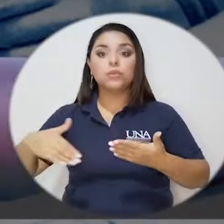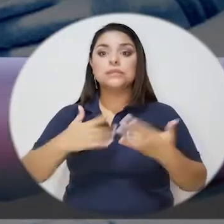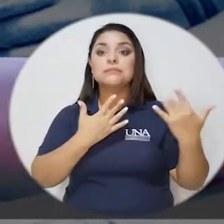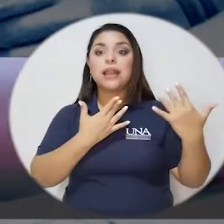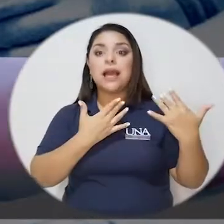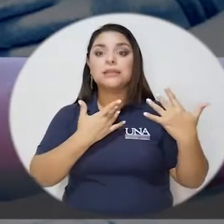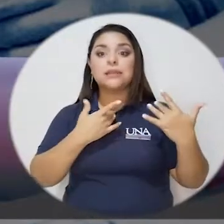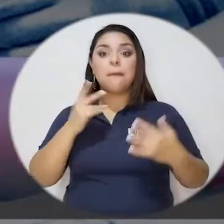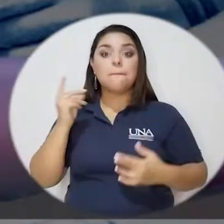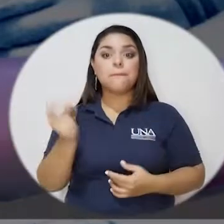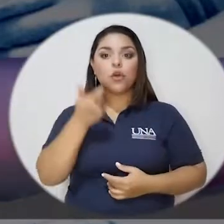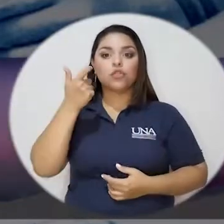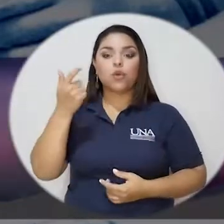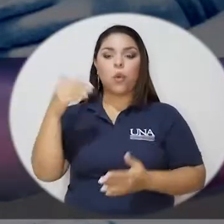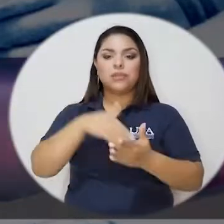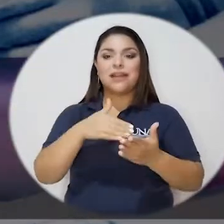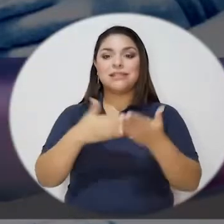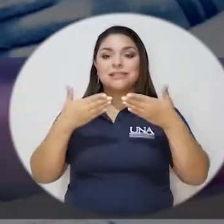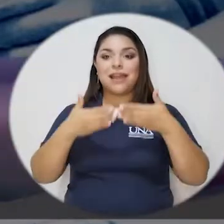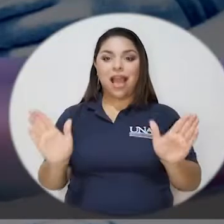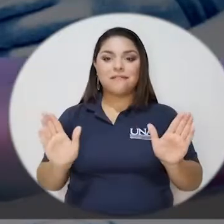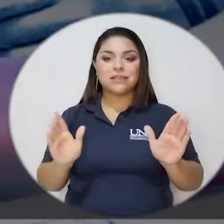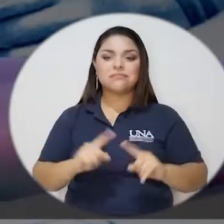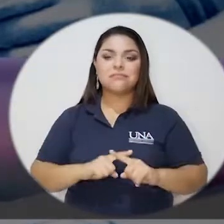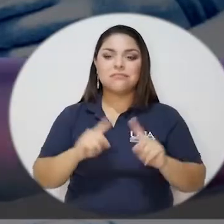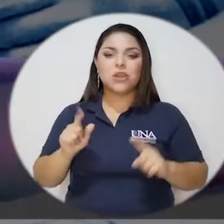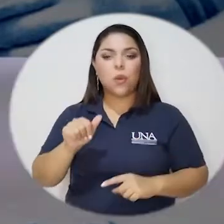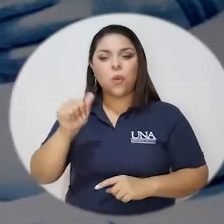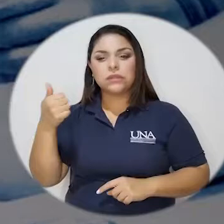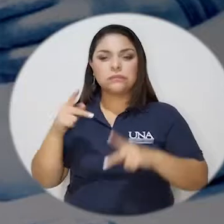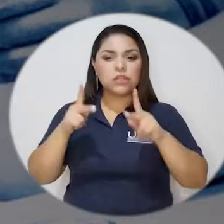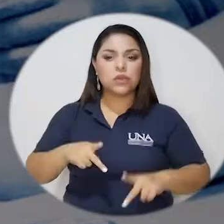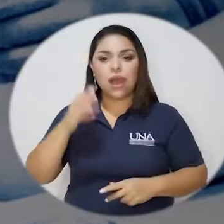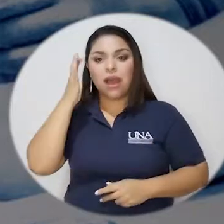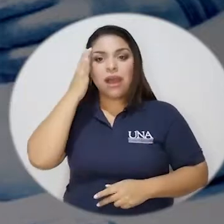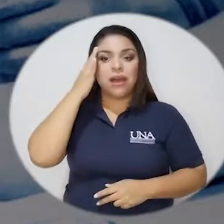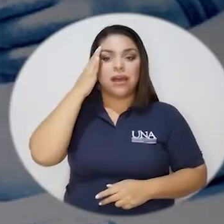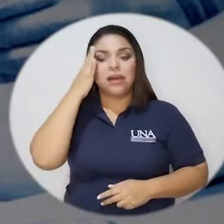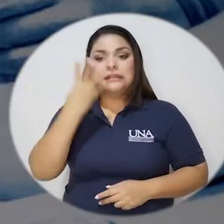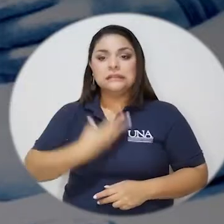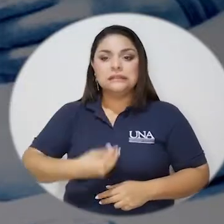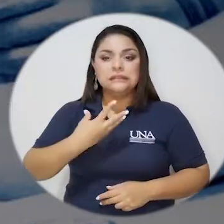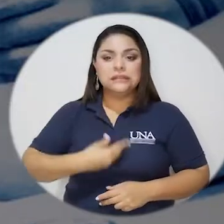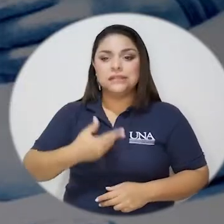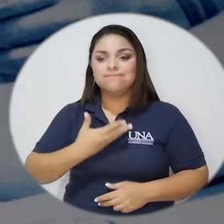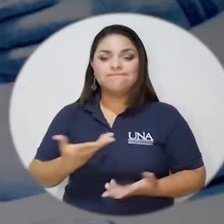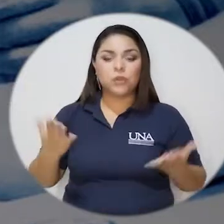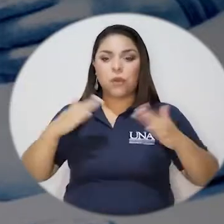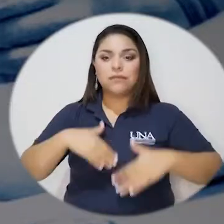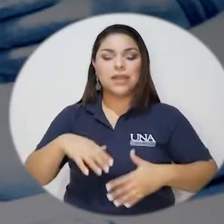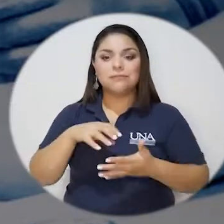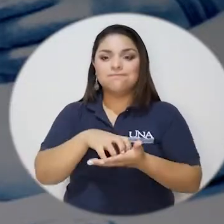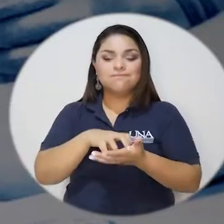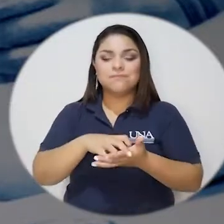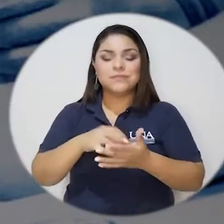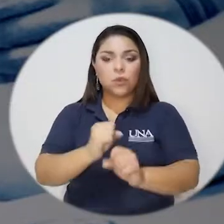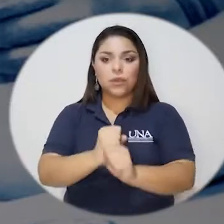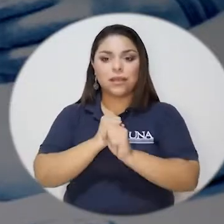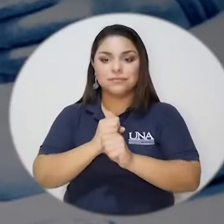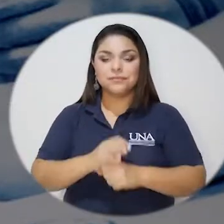con la esperanza de volver pronto, pero otros muchos en la angustia de la gran